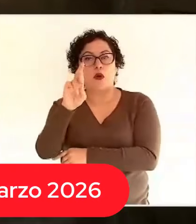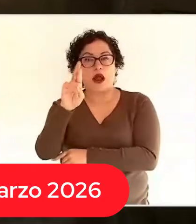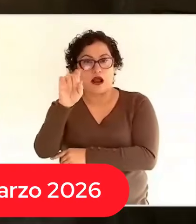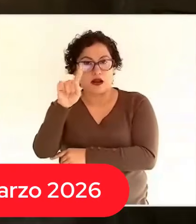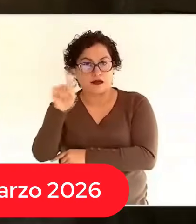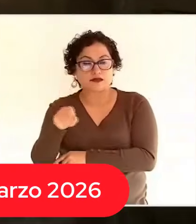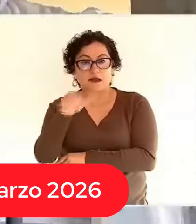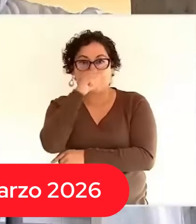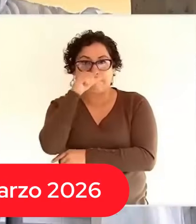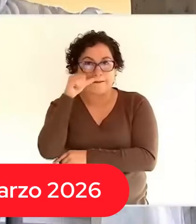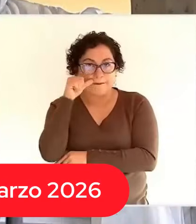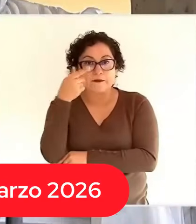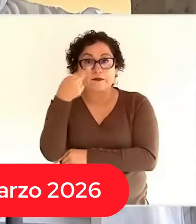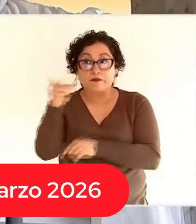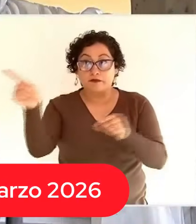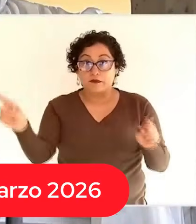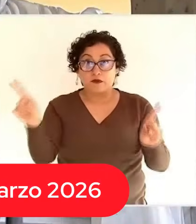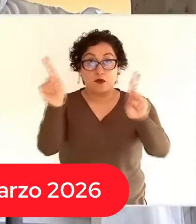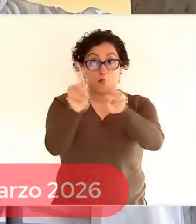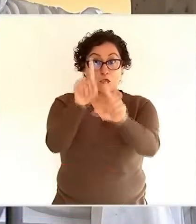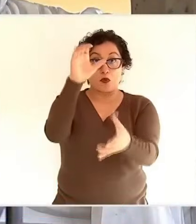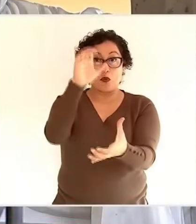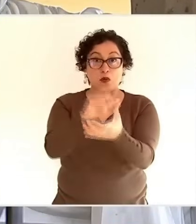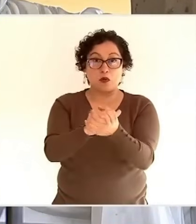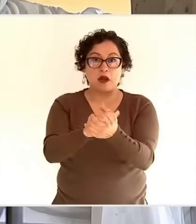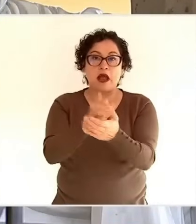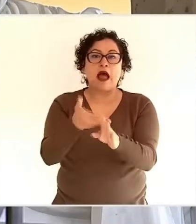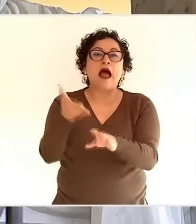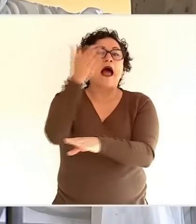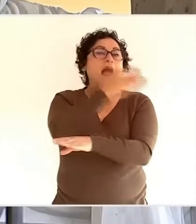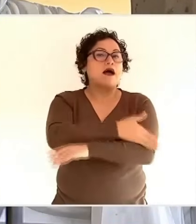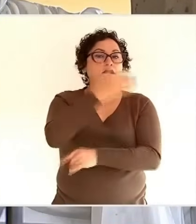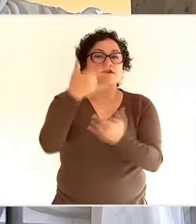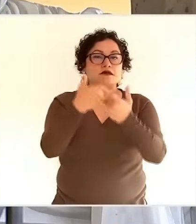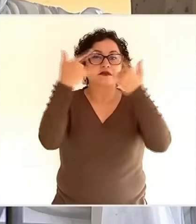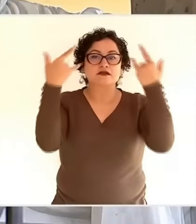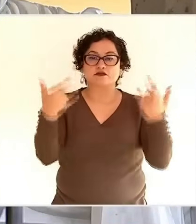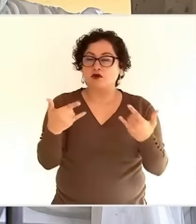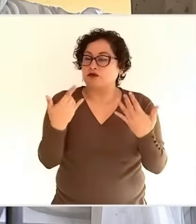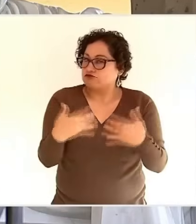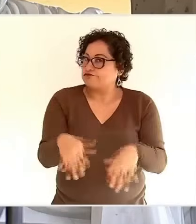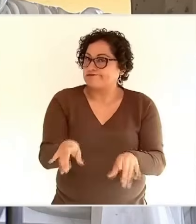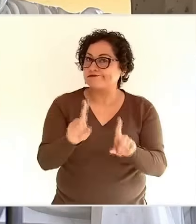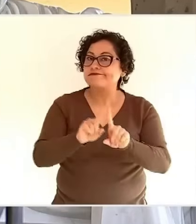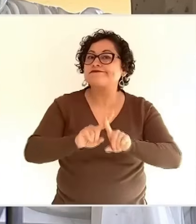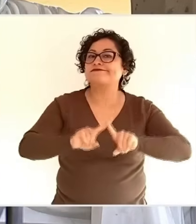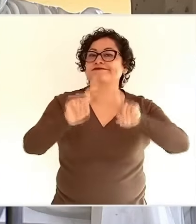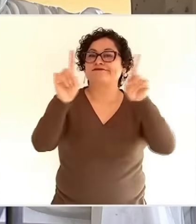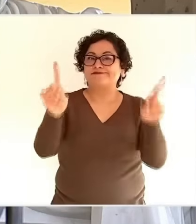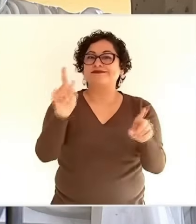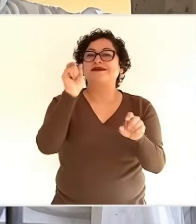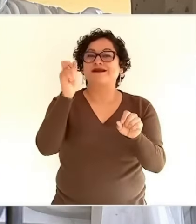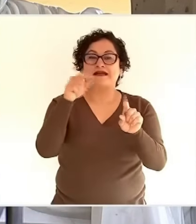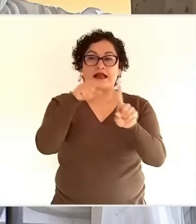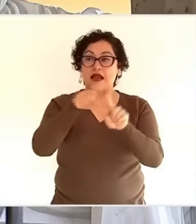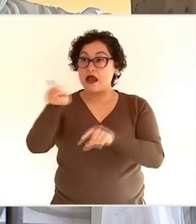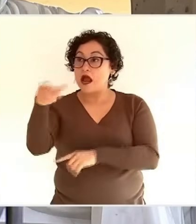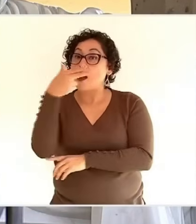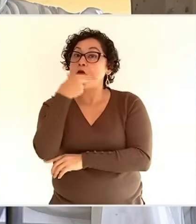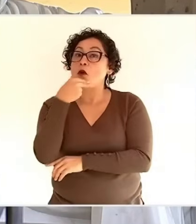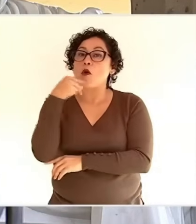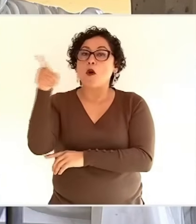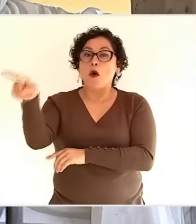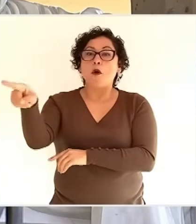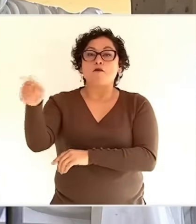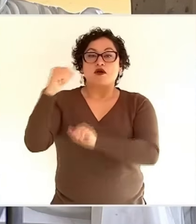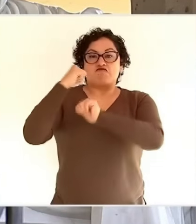tenía implicaciones importantes para las mujeres del siglo XIX. En especial para las esposas de hombres que cumplían funciones